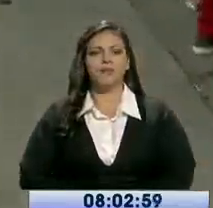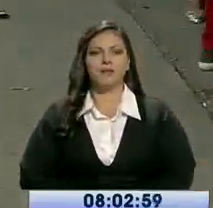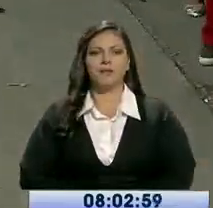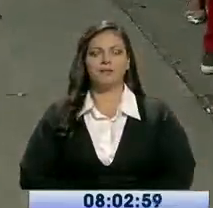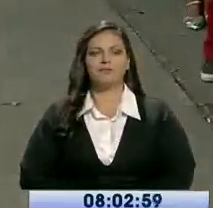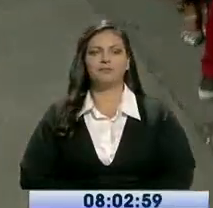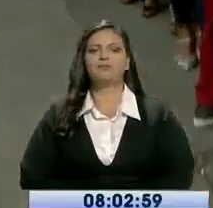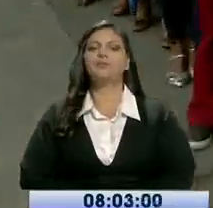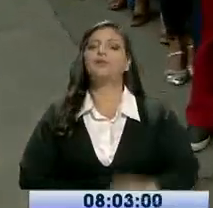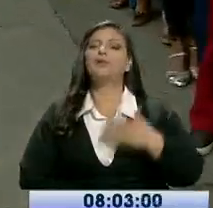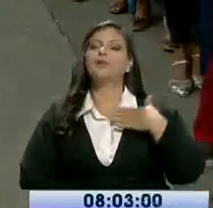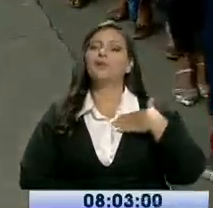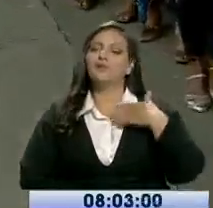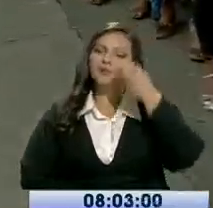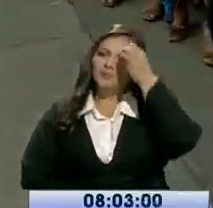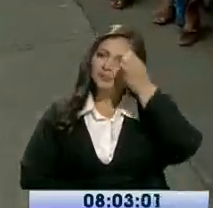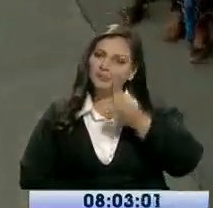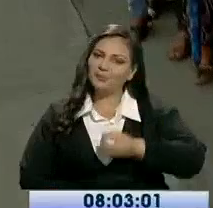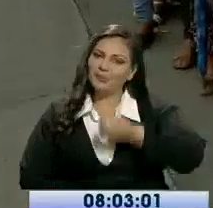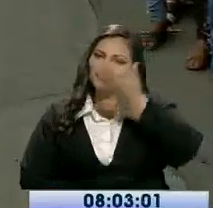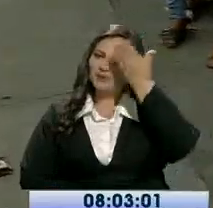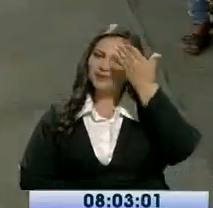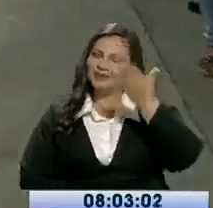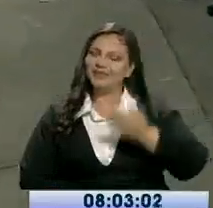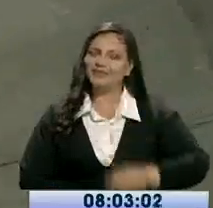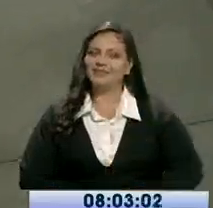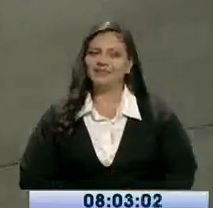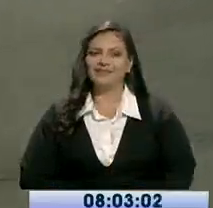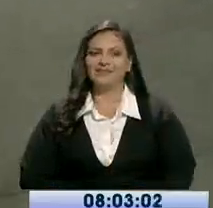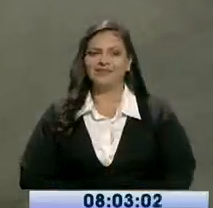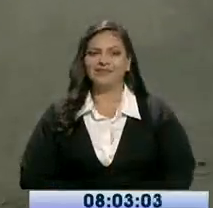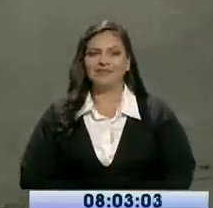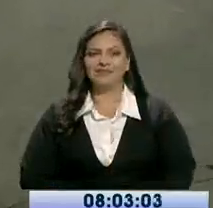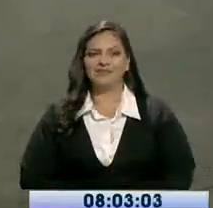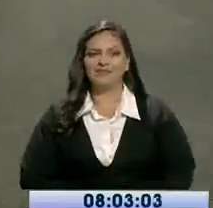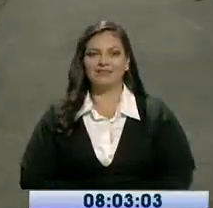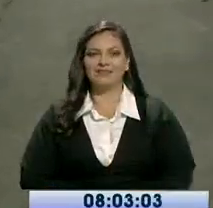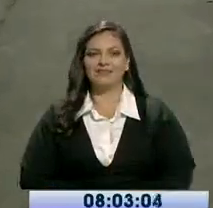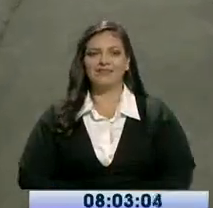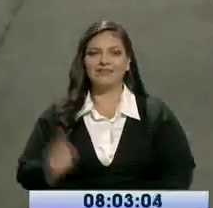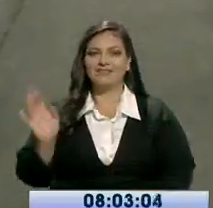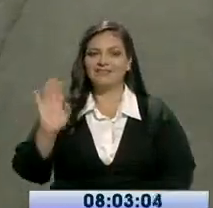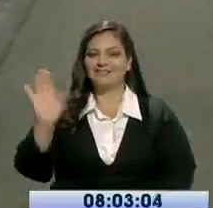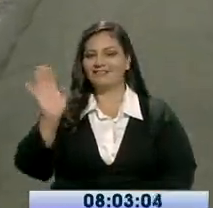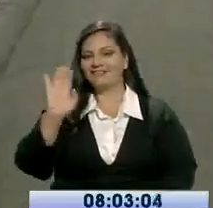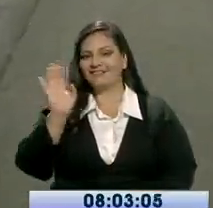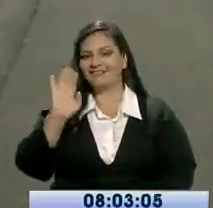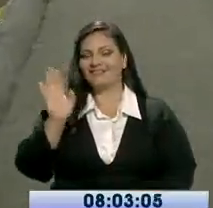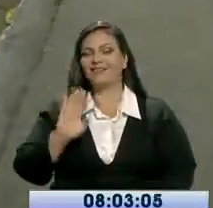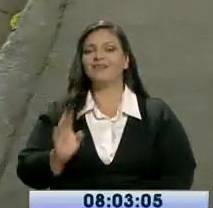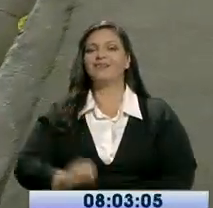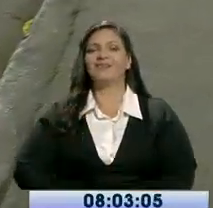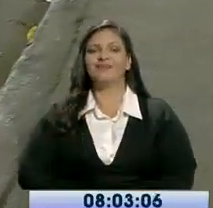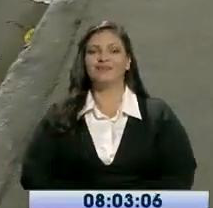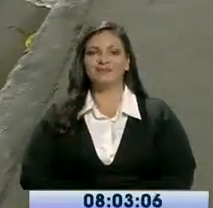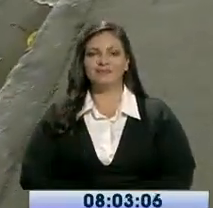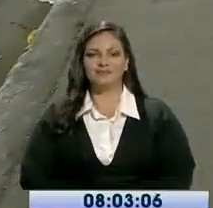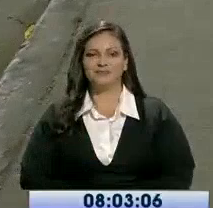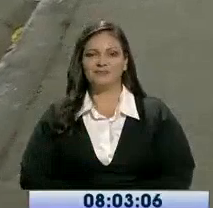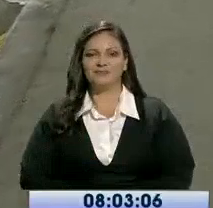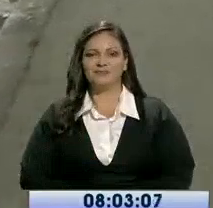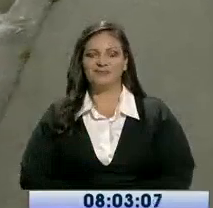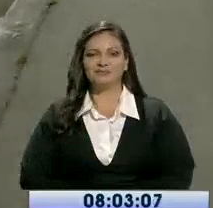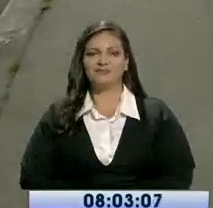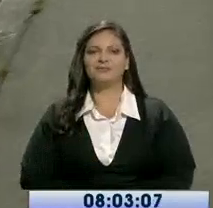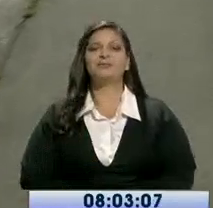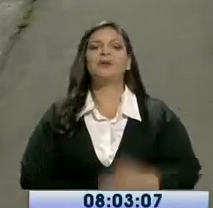buenos días, ¿cómo están, hermano? Mucho gusto verlas, ¿ah? Qué gusto tenerlas por aquí. Ah, con usted nomás, ¿cómo no? ¿Qué tal? Qué gusto. Qué gusto, señor,